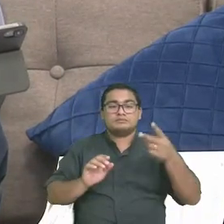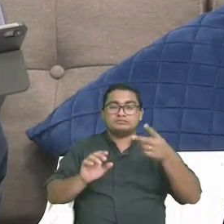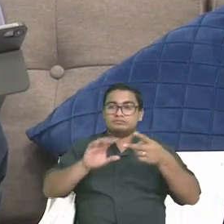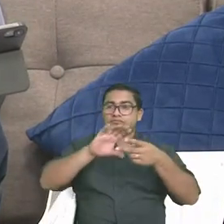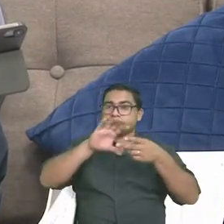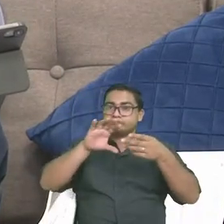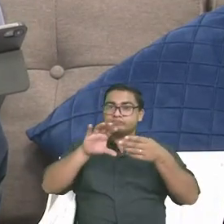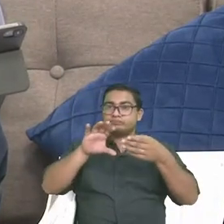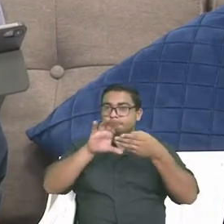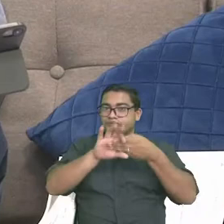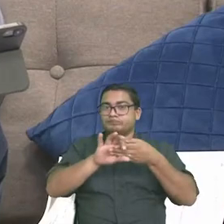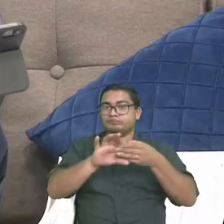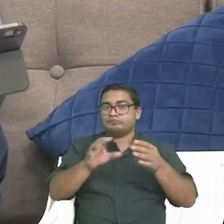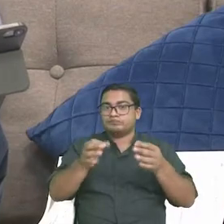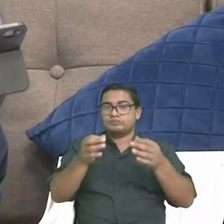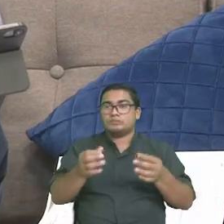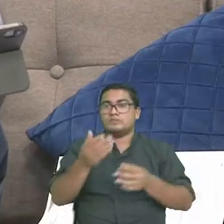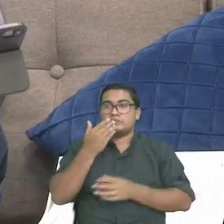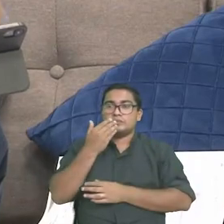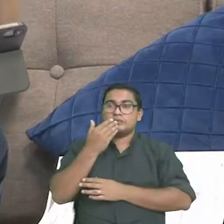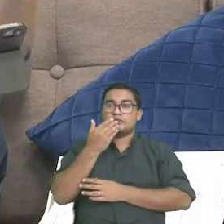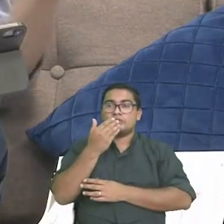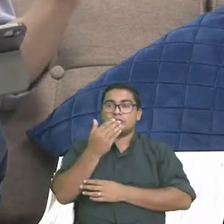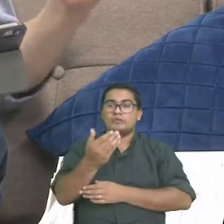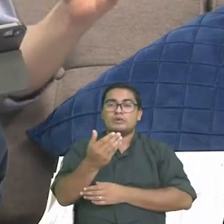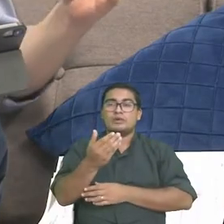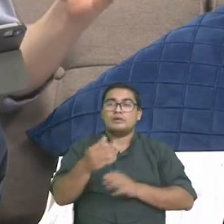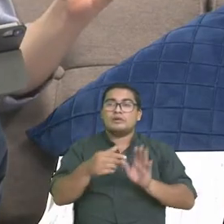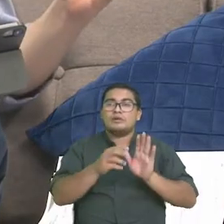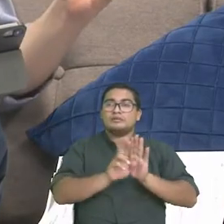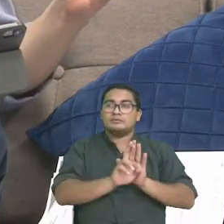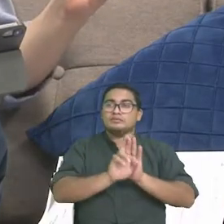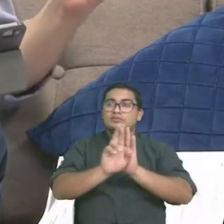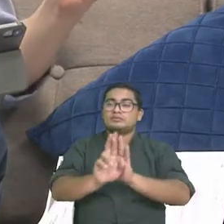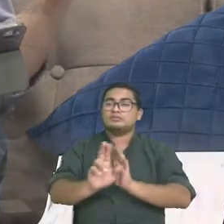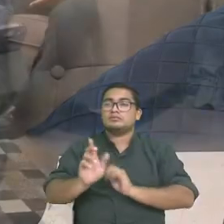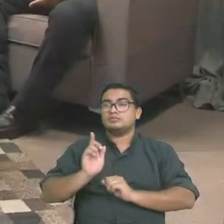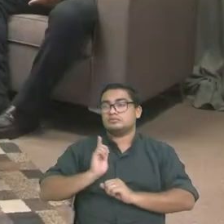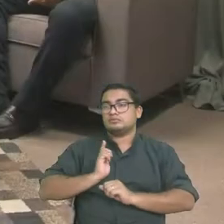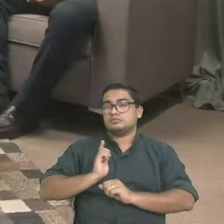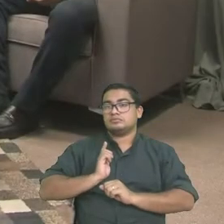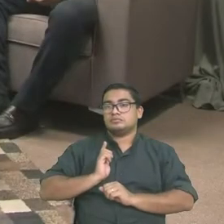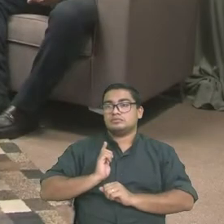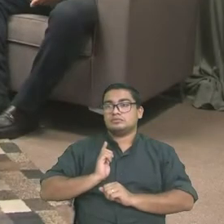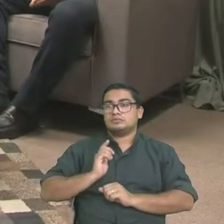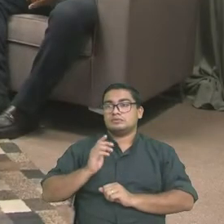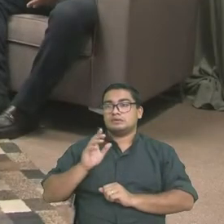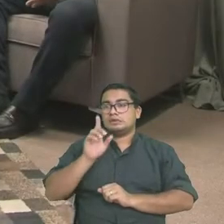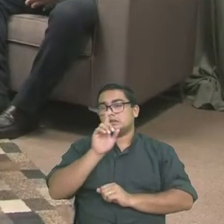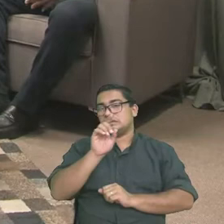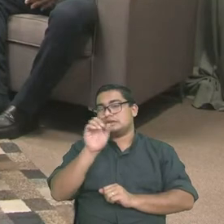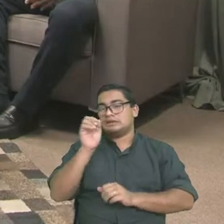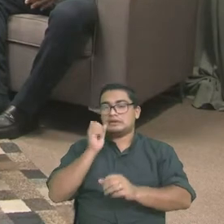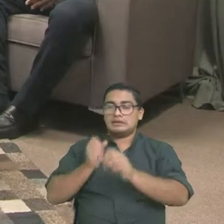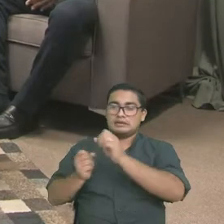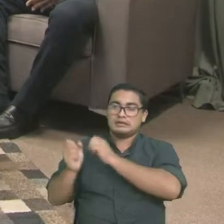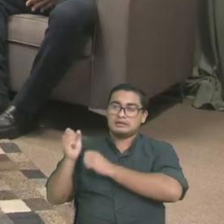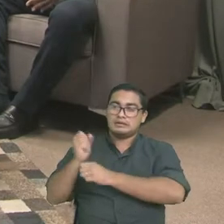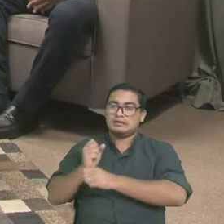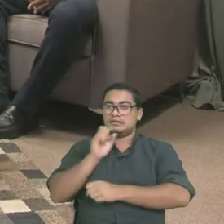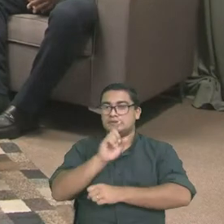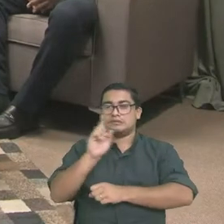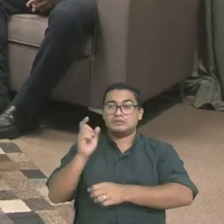de manera correcta, es cuando vos mirás el resultado que nosotros tuvimos por los últimos 10, 11 años, que